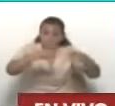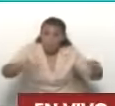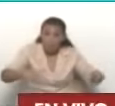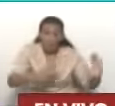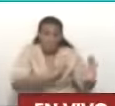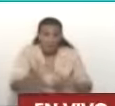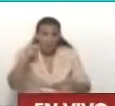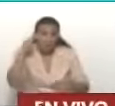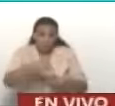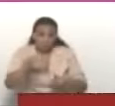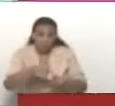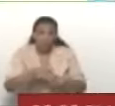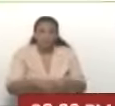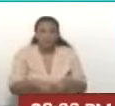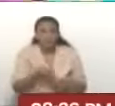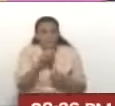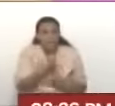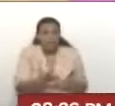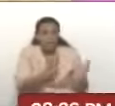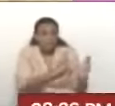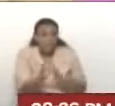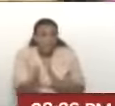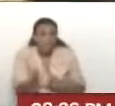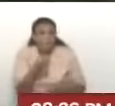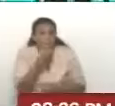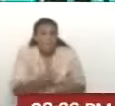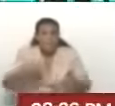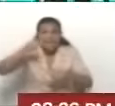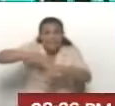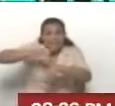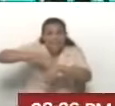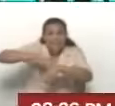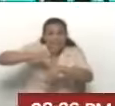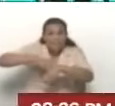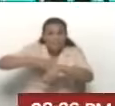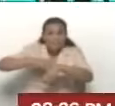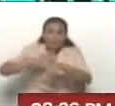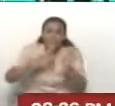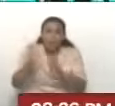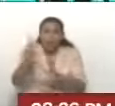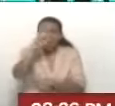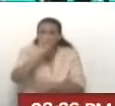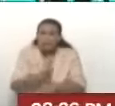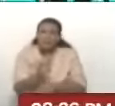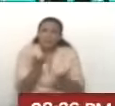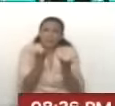plan hermoso, presidente, nos da mucho orgullo, porque así